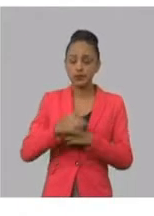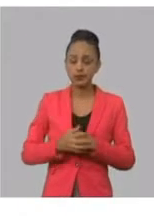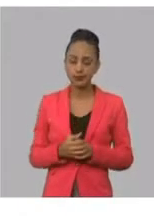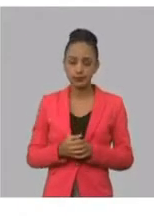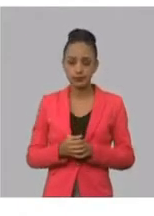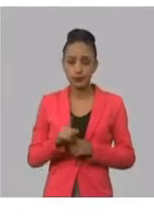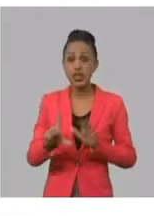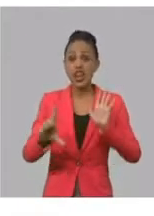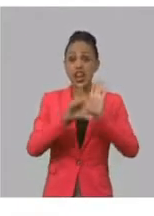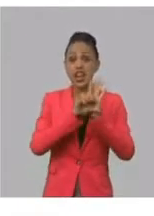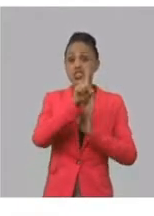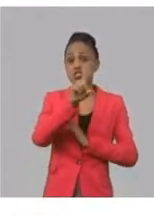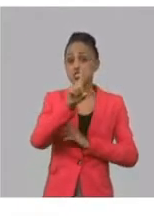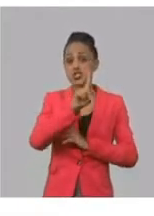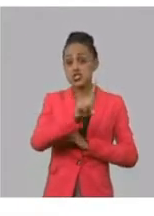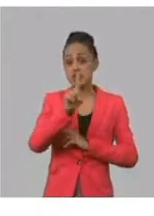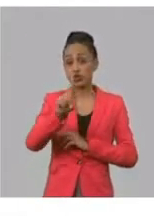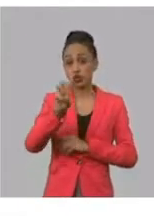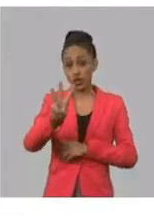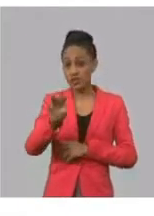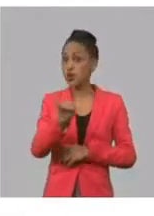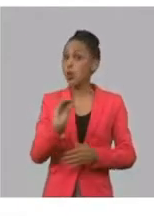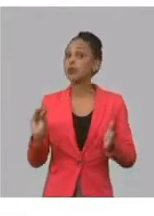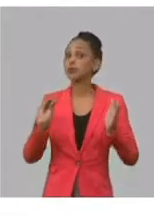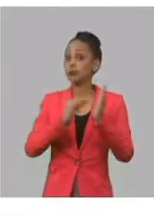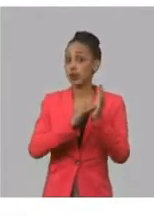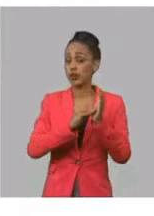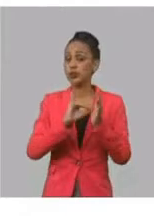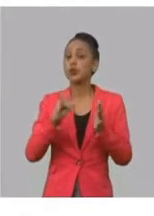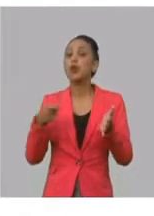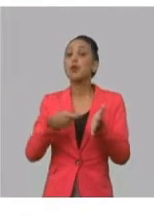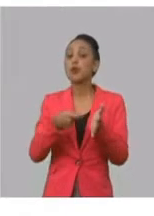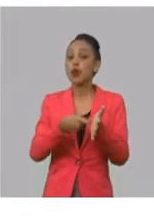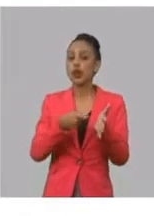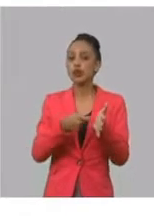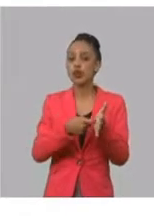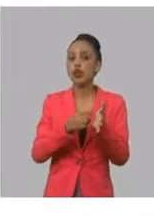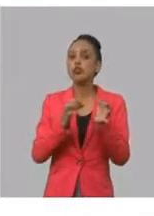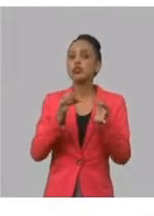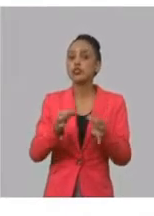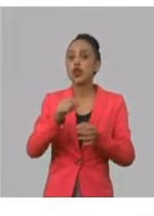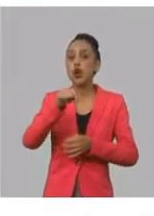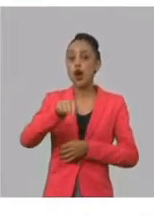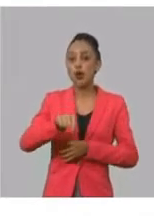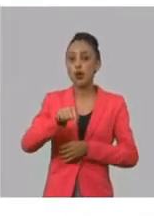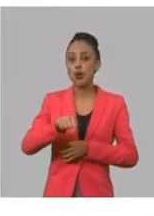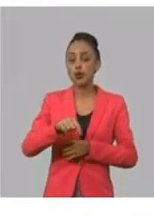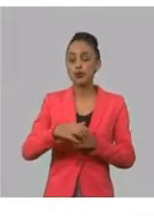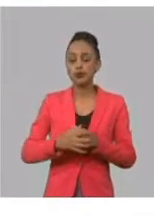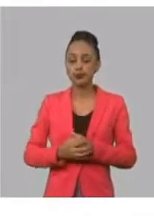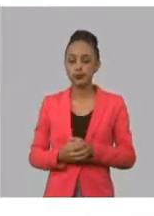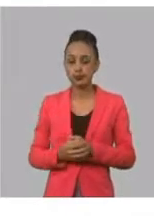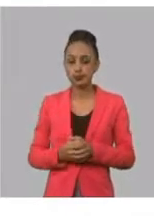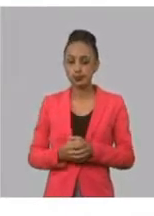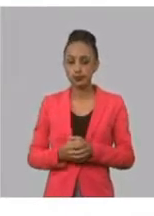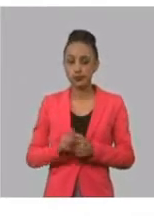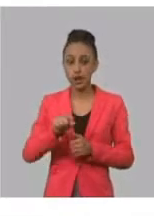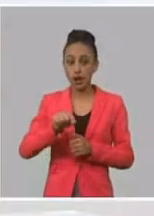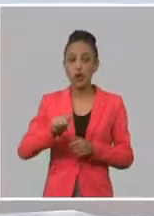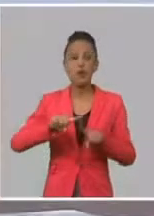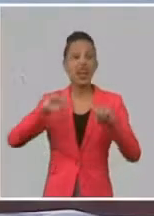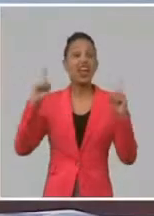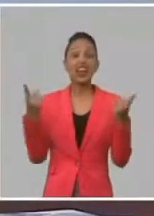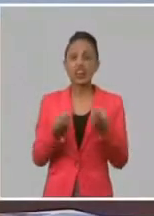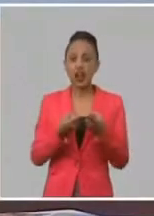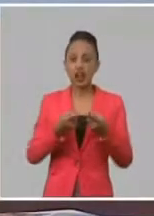establecido así en la ley 113 como parte de la gradualidad de los impuestos de los aportes que ahora se generaliza por la reforma salarial a